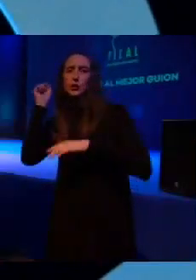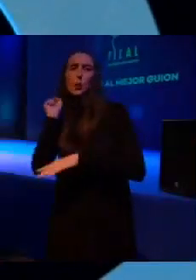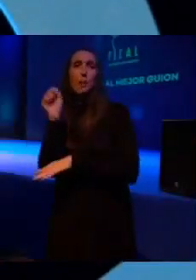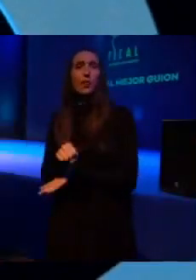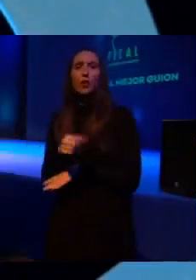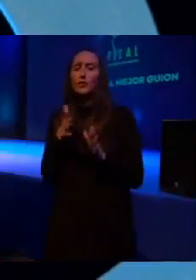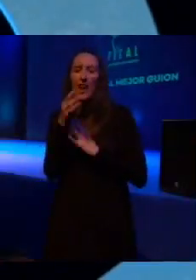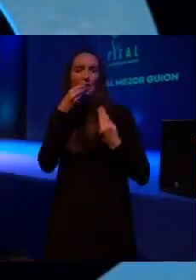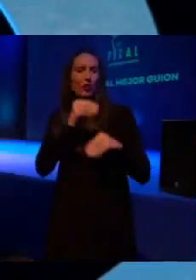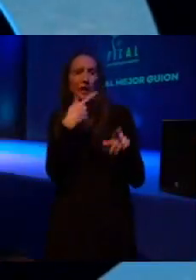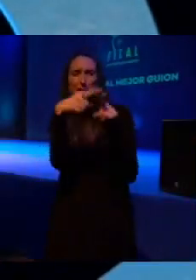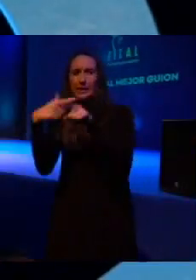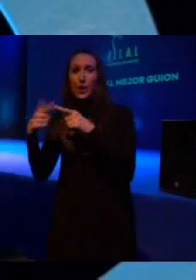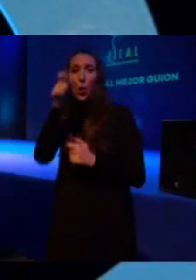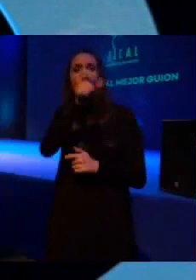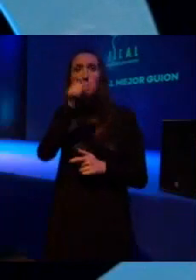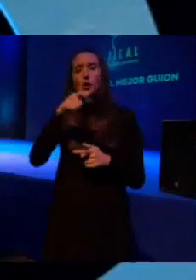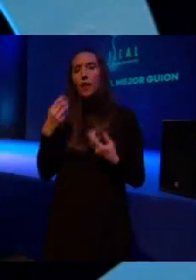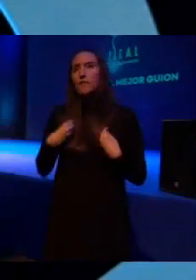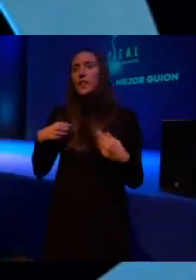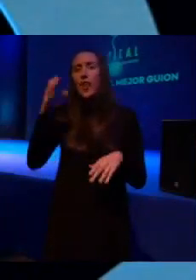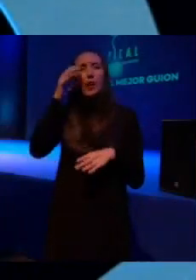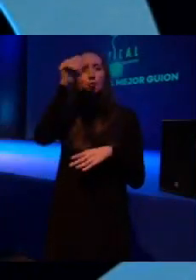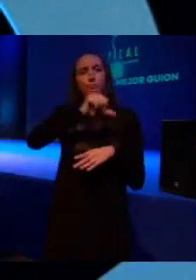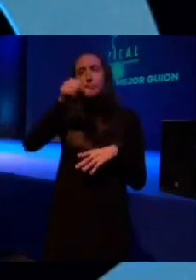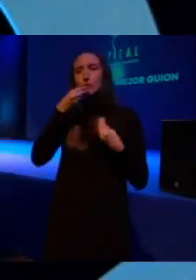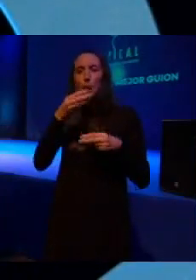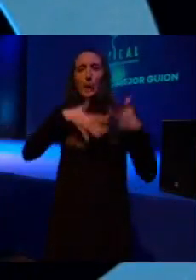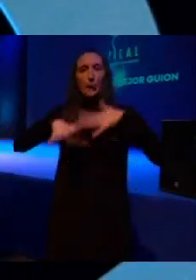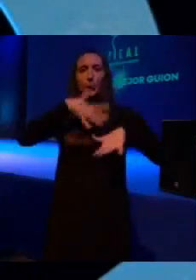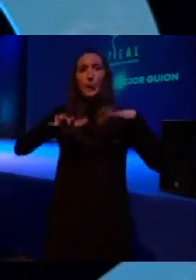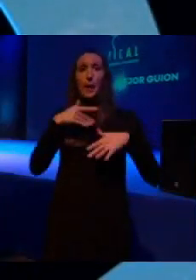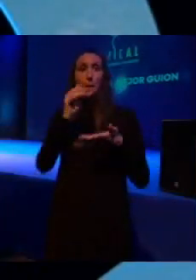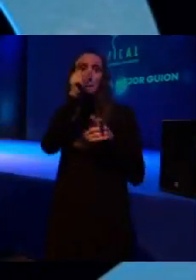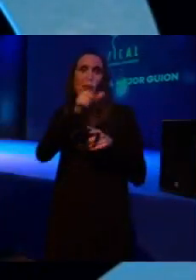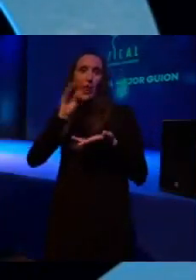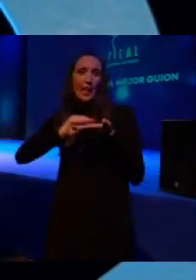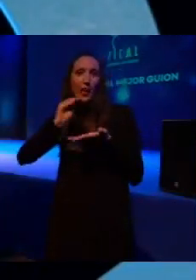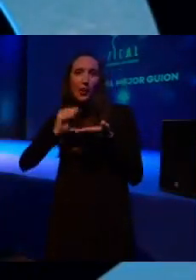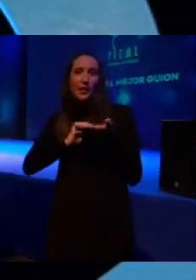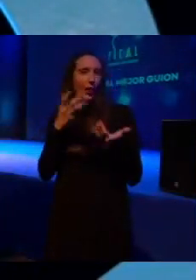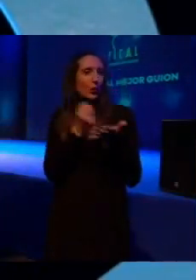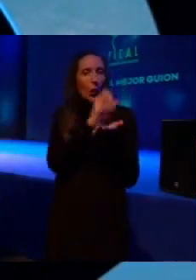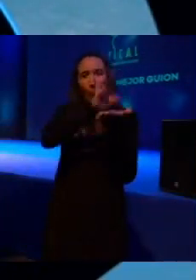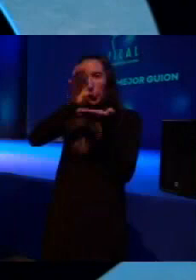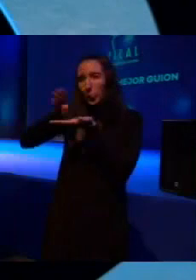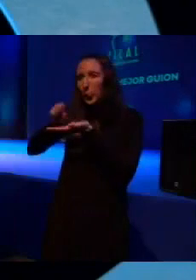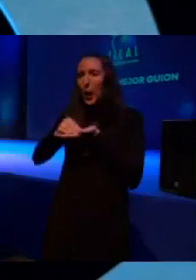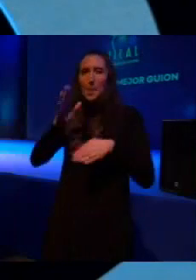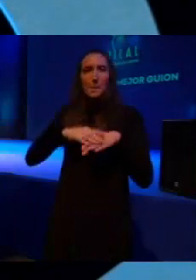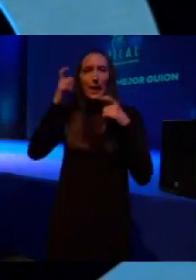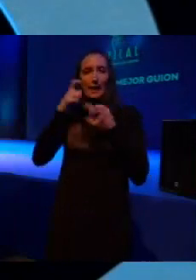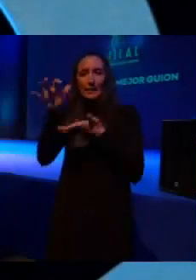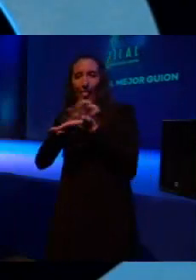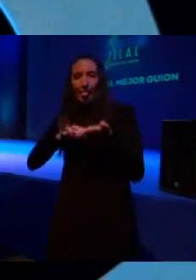una persona se pasa la vida escuchando y observando estas historias. El guionista, al que no se le escapa nada que pueda convertirse en un